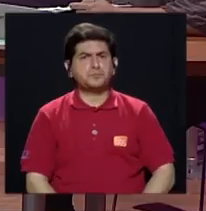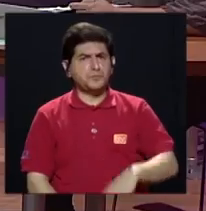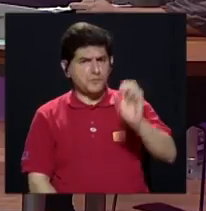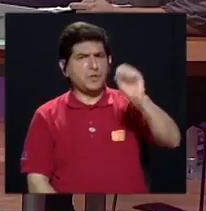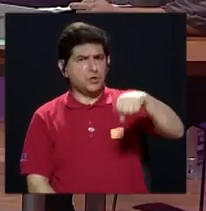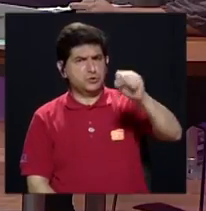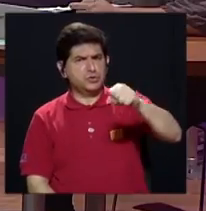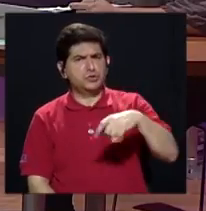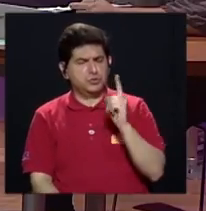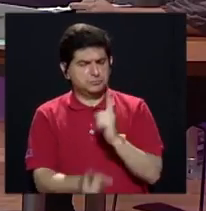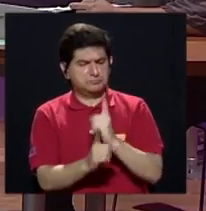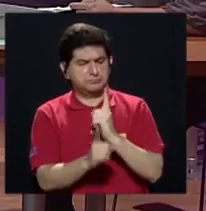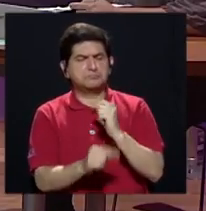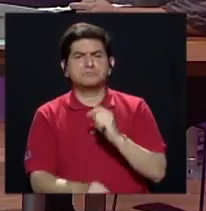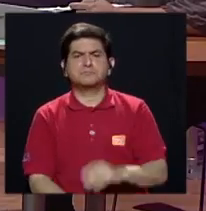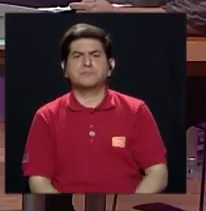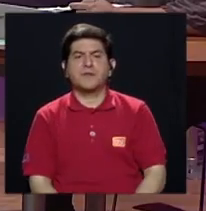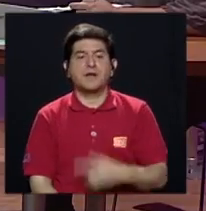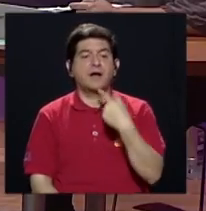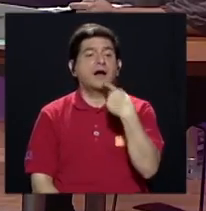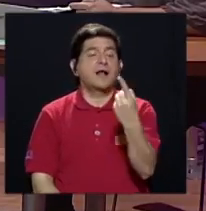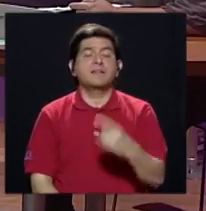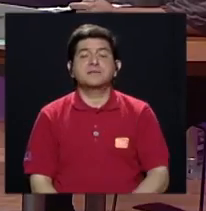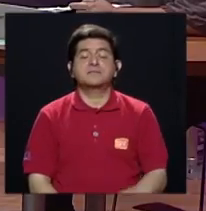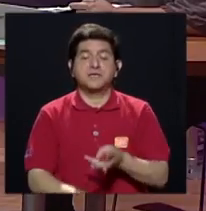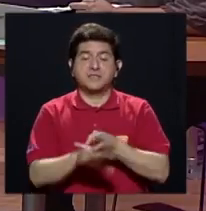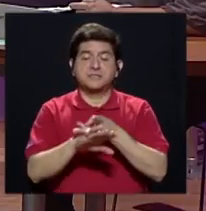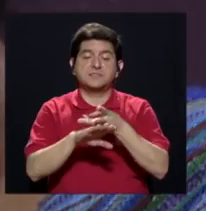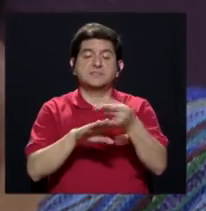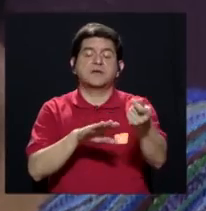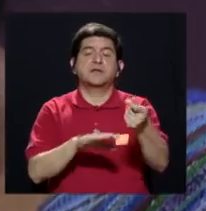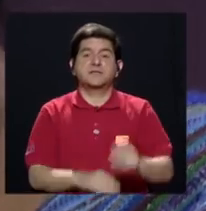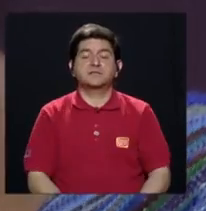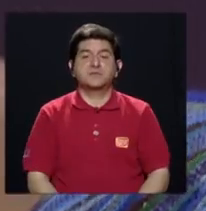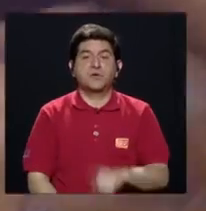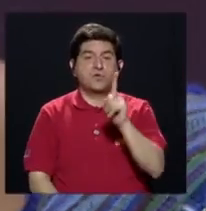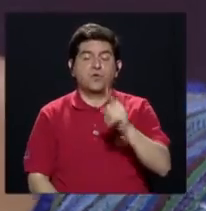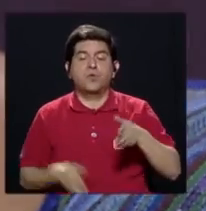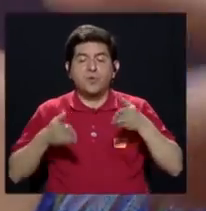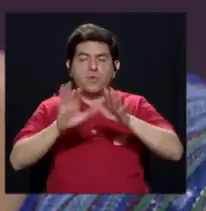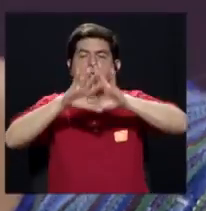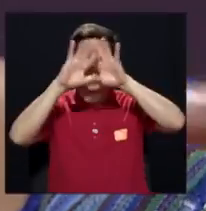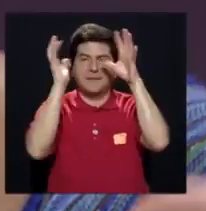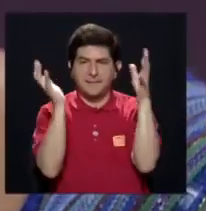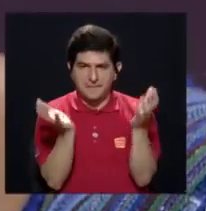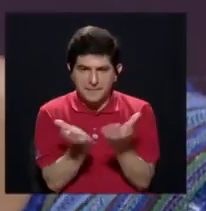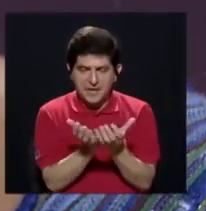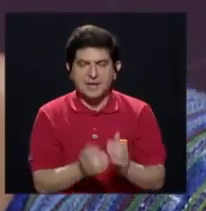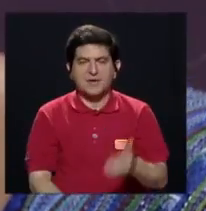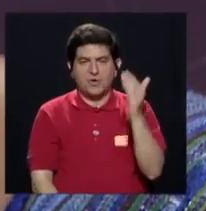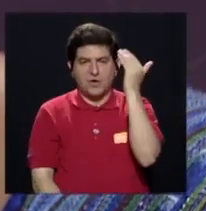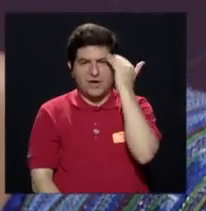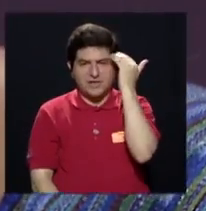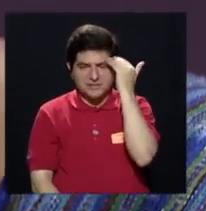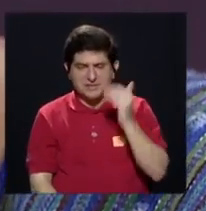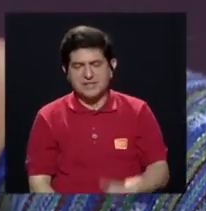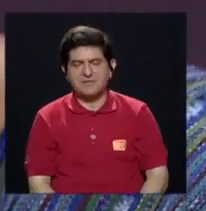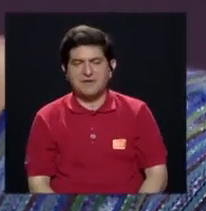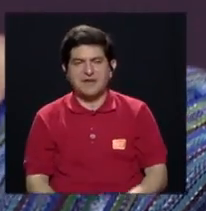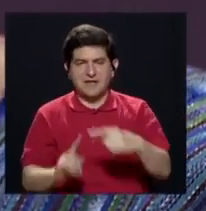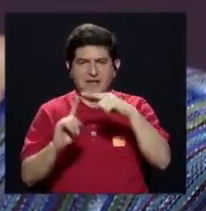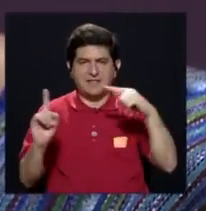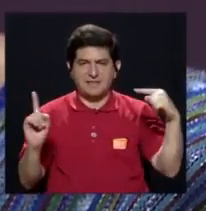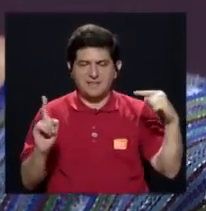creo que ahí efectivamente cuando decimos la sanación como camino cósmico porque traemos la sabiduría desde nuestras